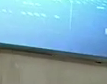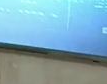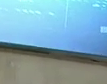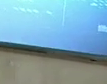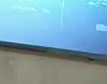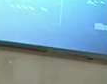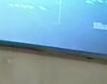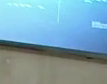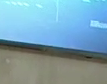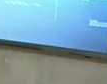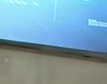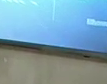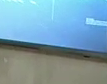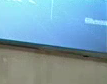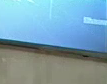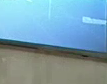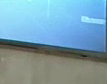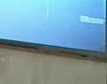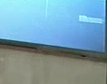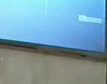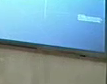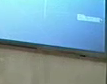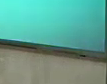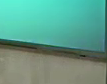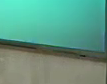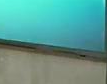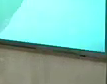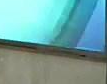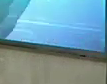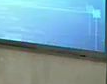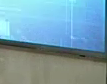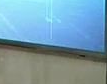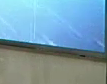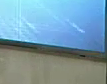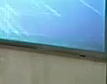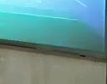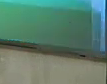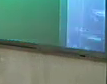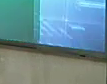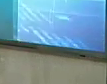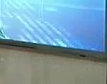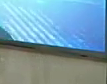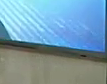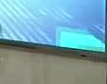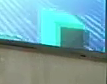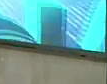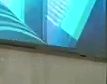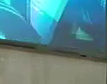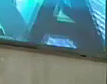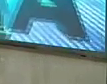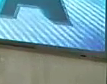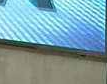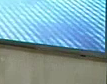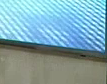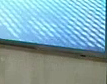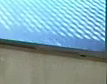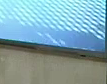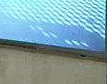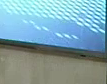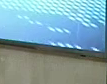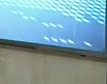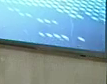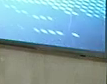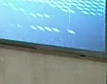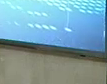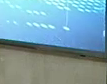del coronavirus que también afecta a Ecuador. Entre las medidas destaca el recorte presupuestario adicional